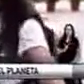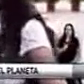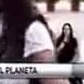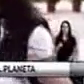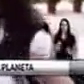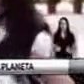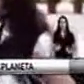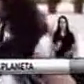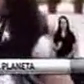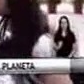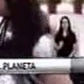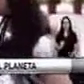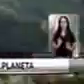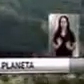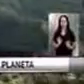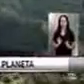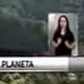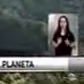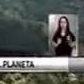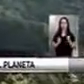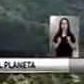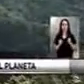¿Sí?